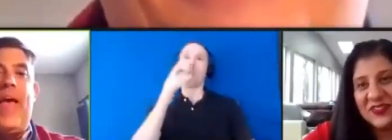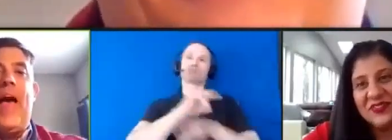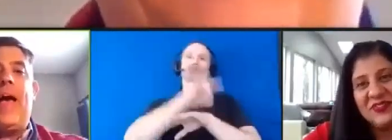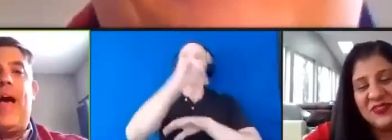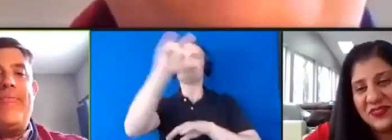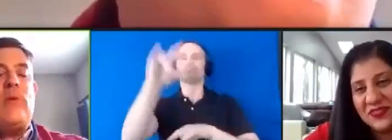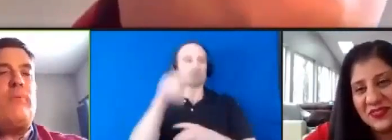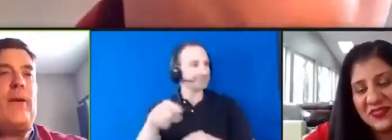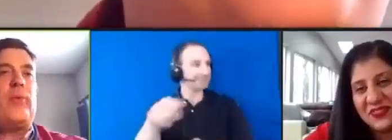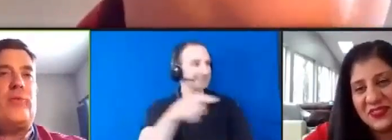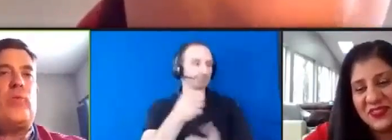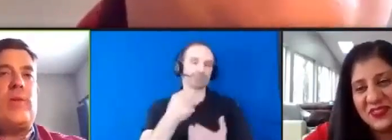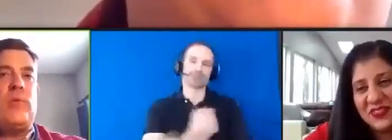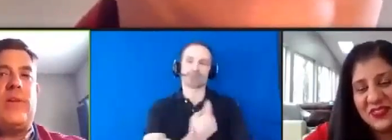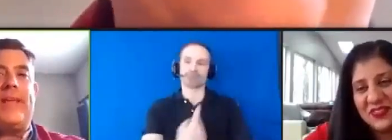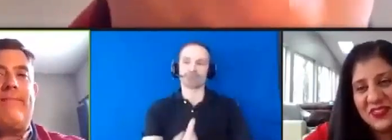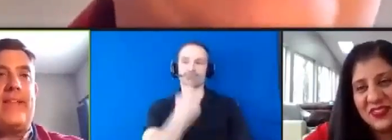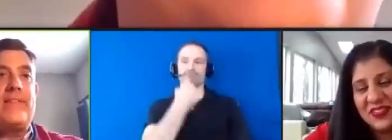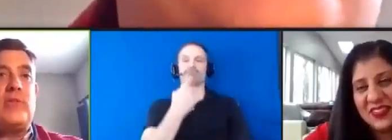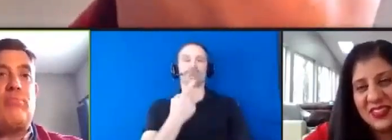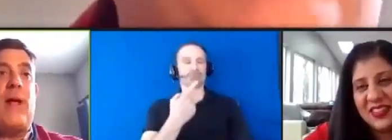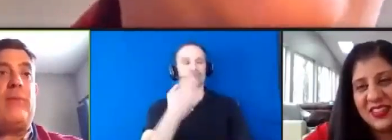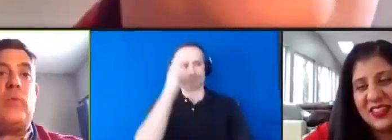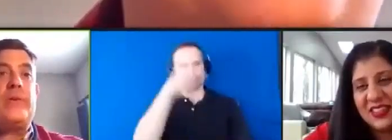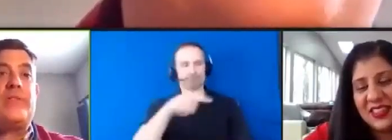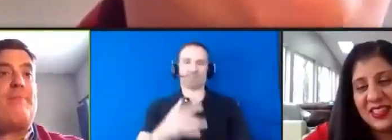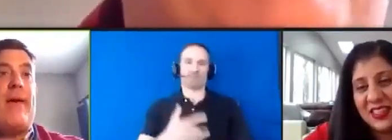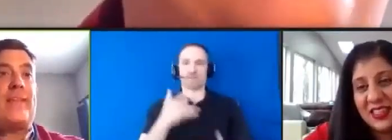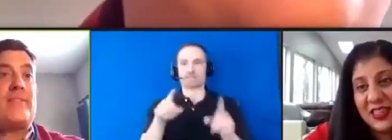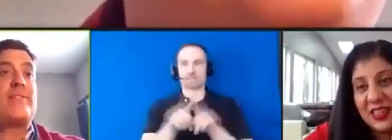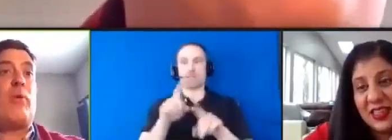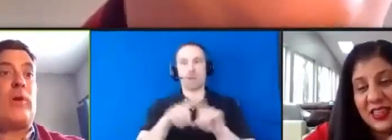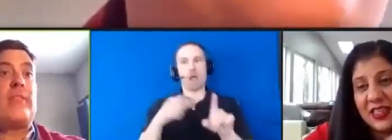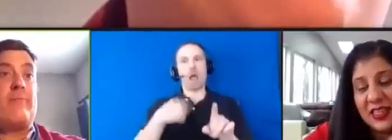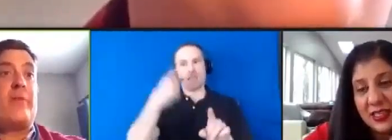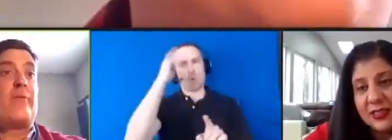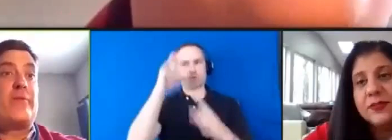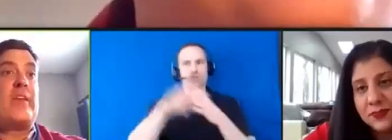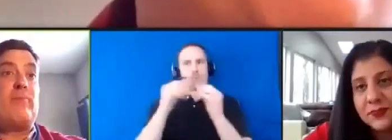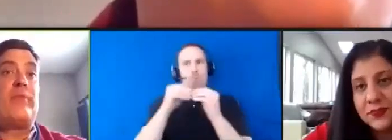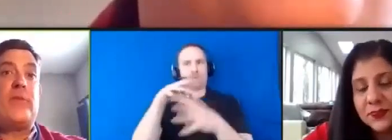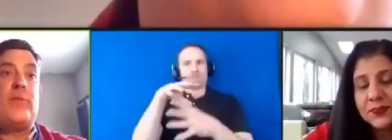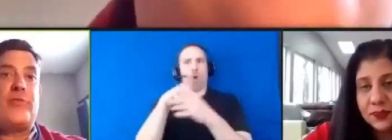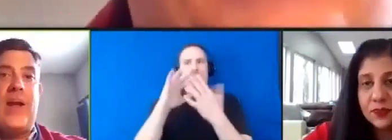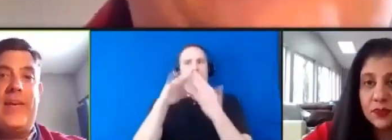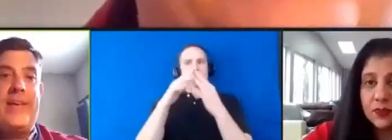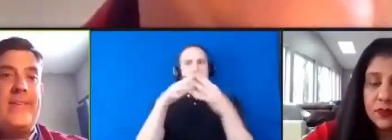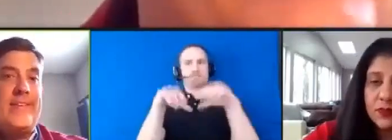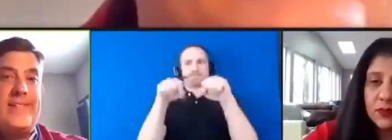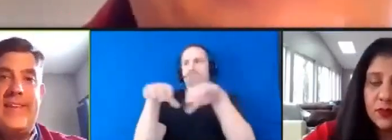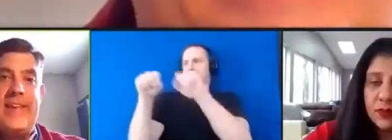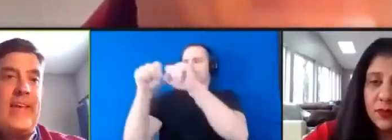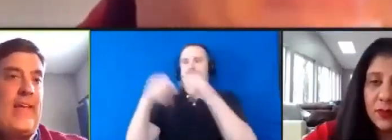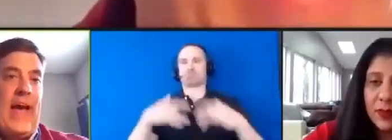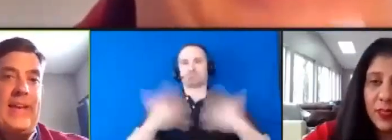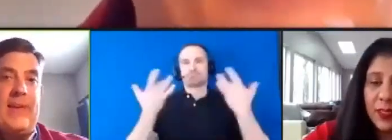ahí bueno espero que lleguemos a ese tiempo de poder viajar porque a mí me encantaría ir a viajar a alguna